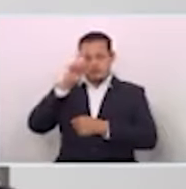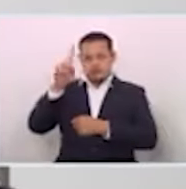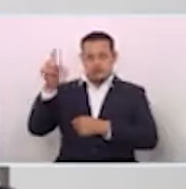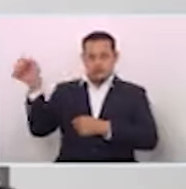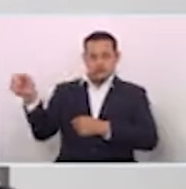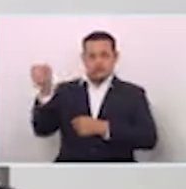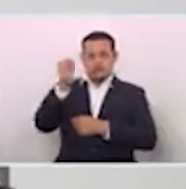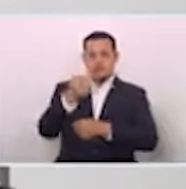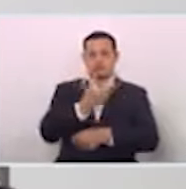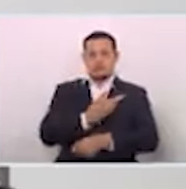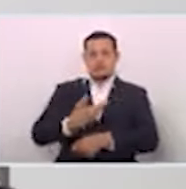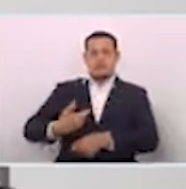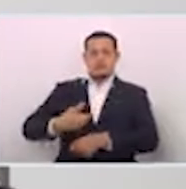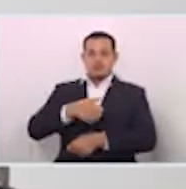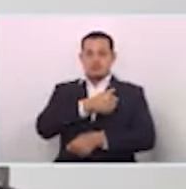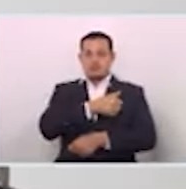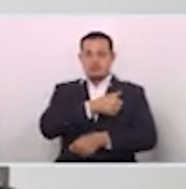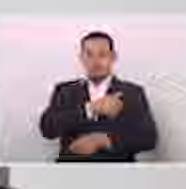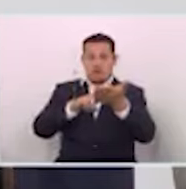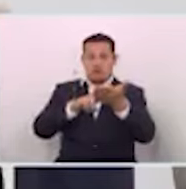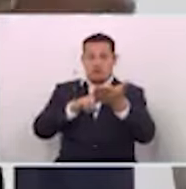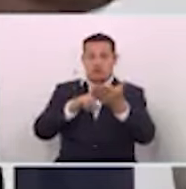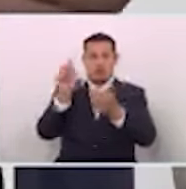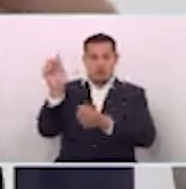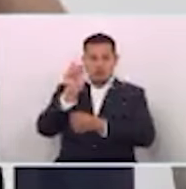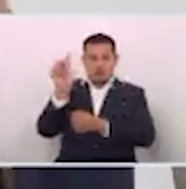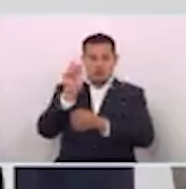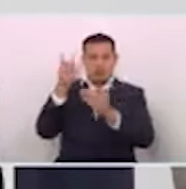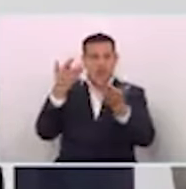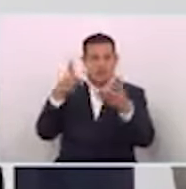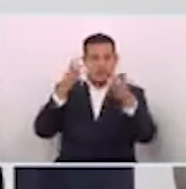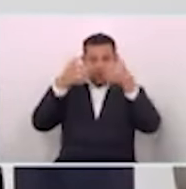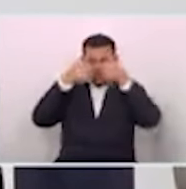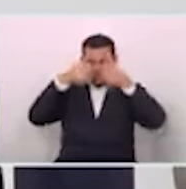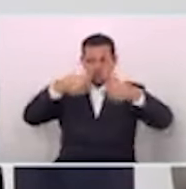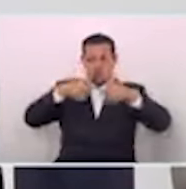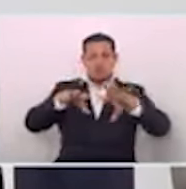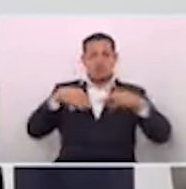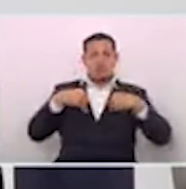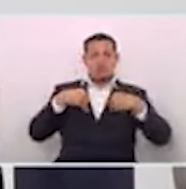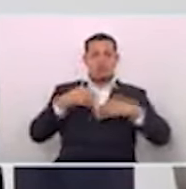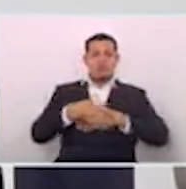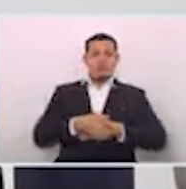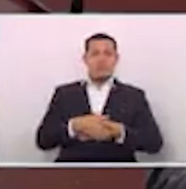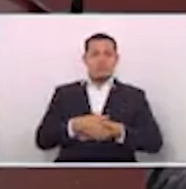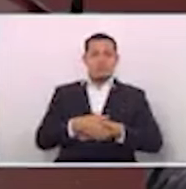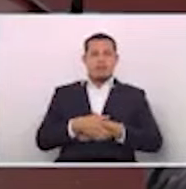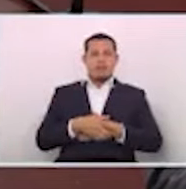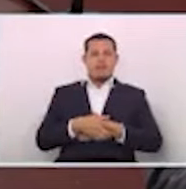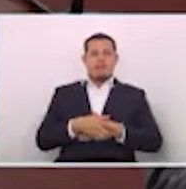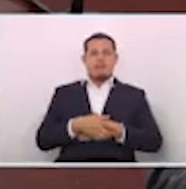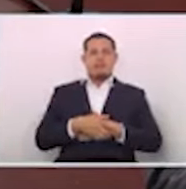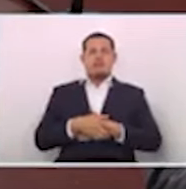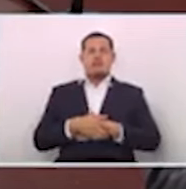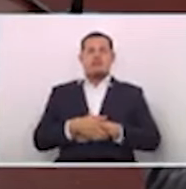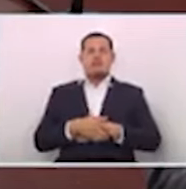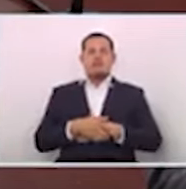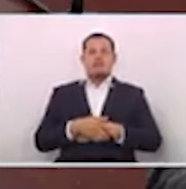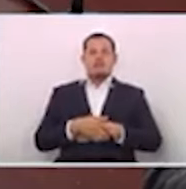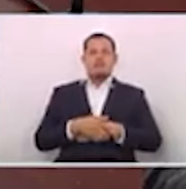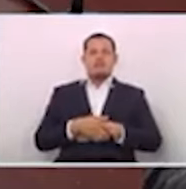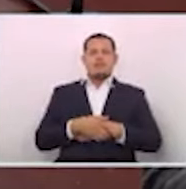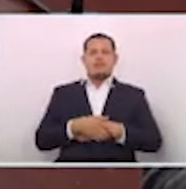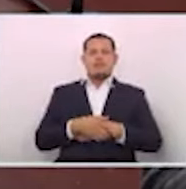presupuesto en la asamblea legislativa y podría pasar a sesión plenaria Este martes 12 de marzo para su aprobación y aplicación por parte del